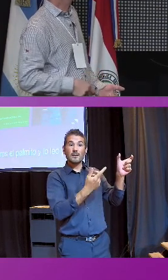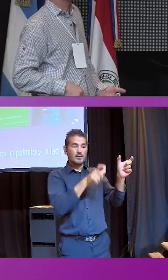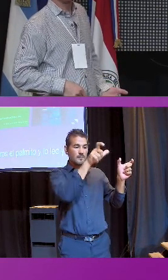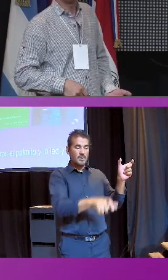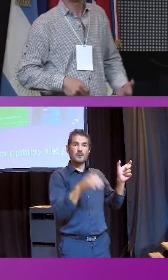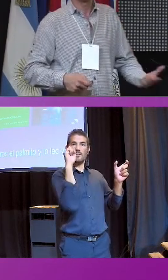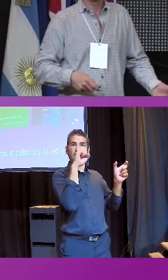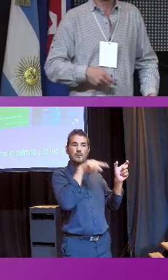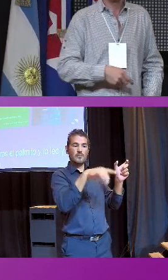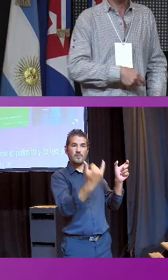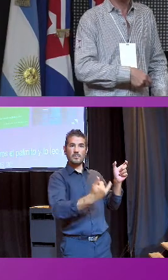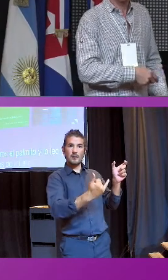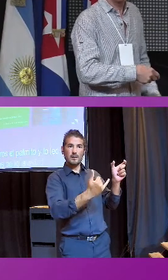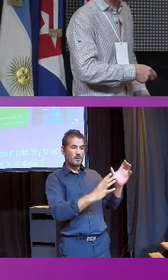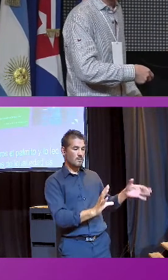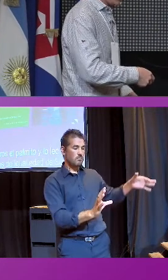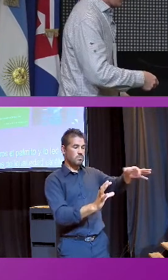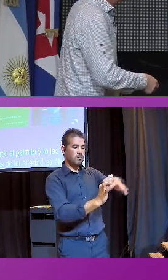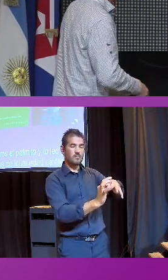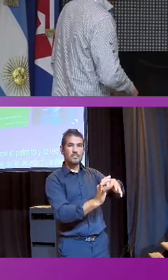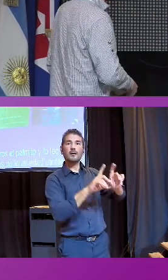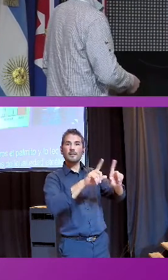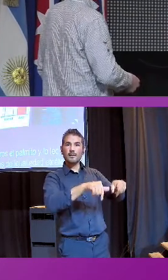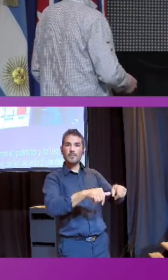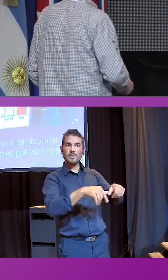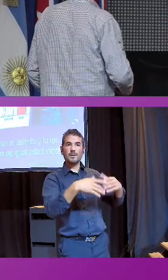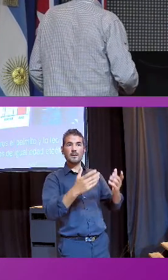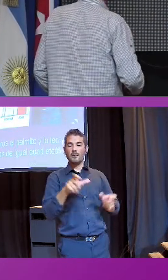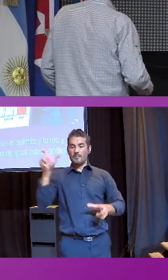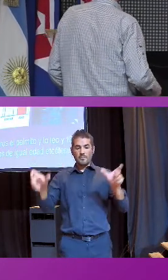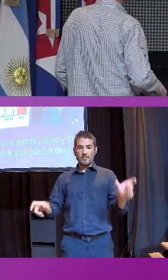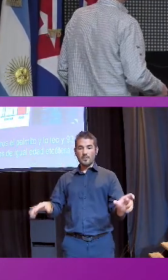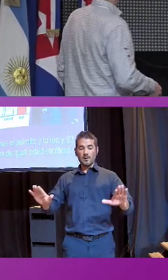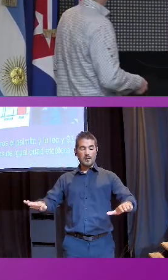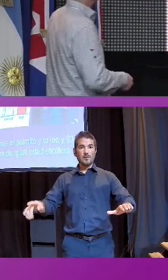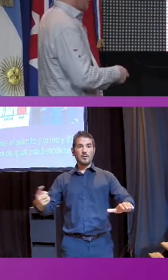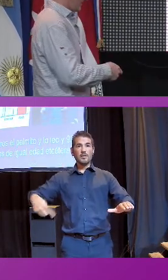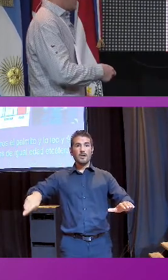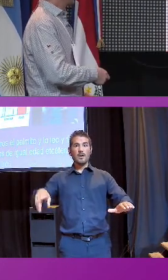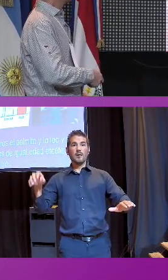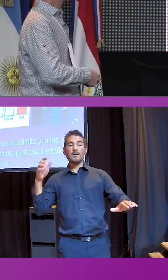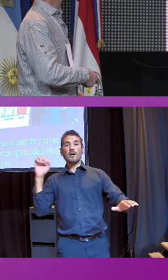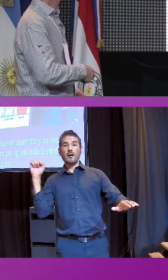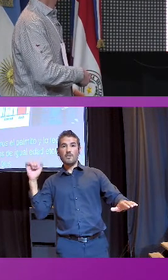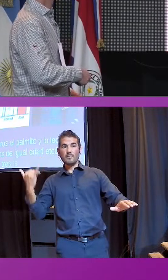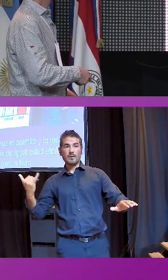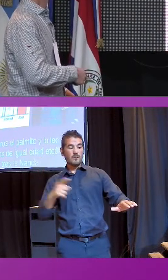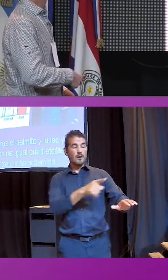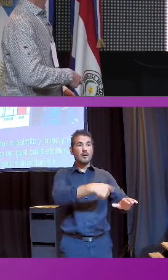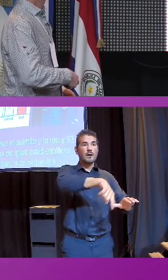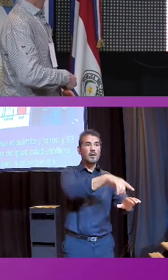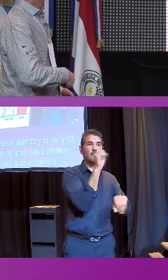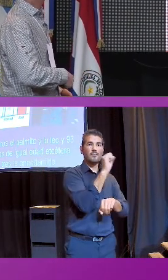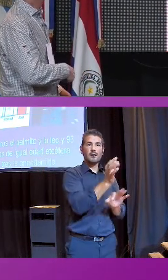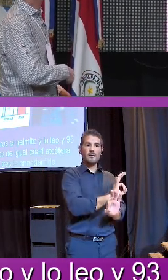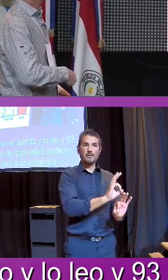93 niños típicos de igual edad, etc. ¿Sí? Y lo que encontró fue que de estos tres, la anandamida,